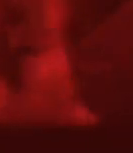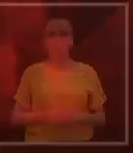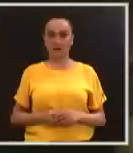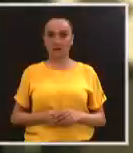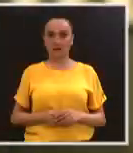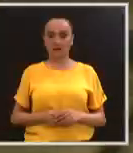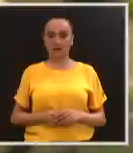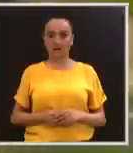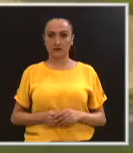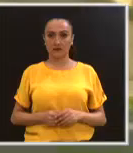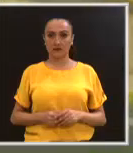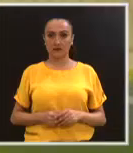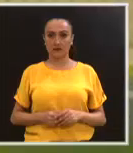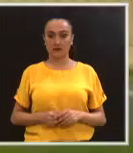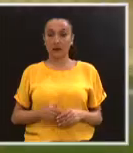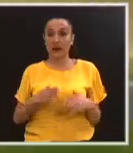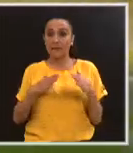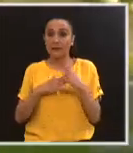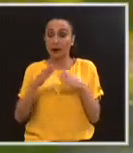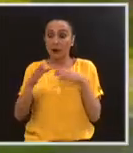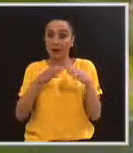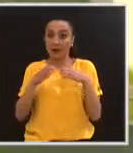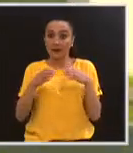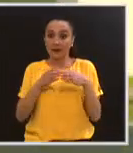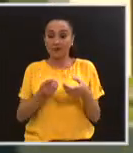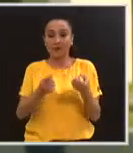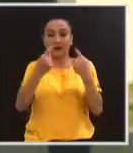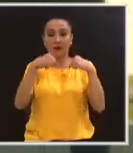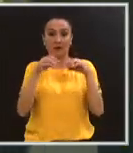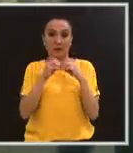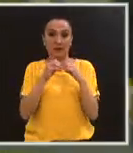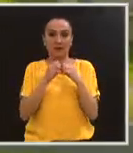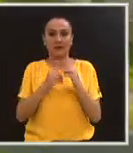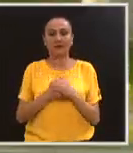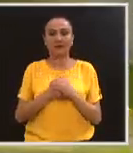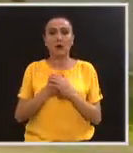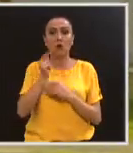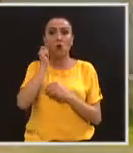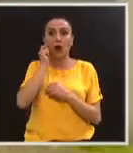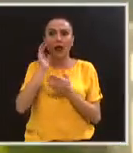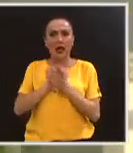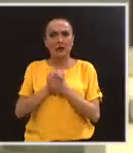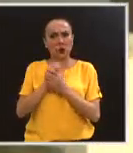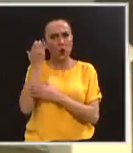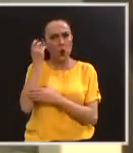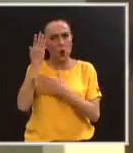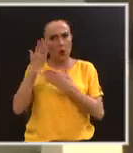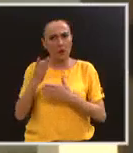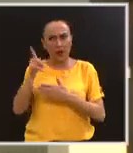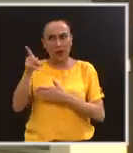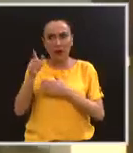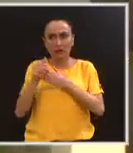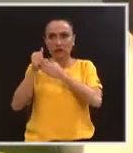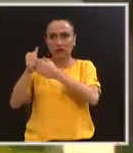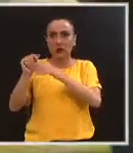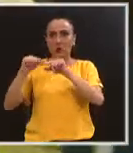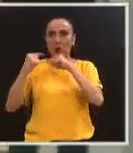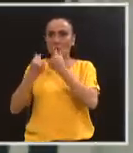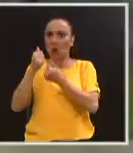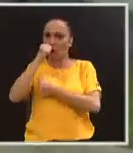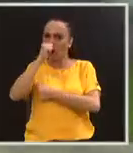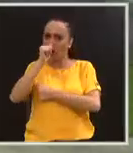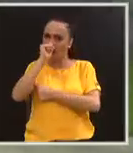identidad vamos a ir a una pausa comercial y al volver mujer que se casó con colombiano que figura como cabecilla de una banda